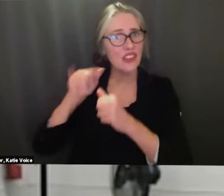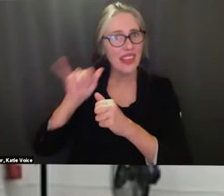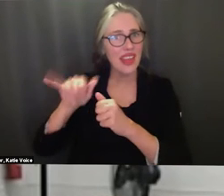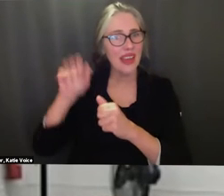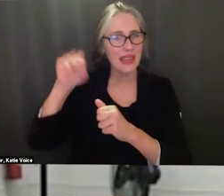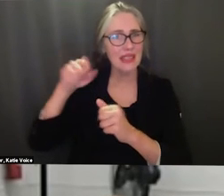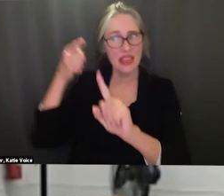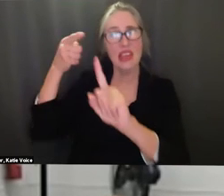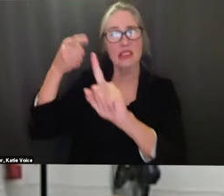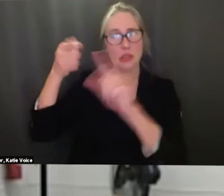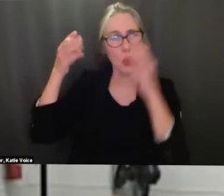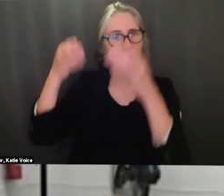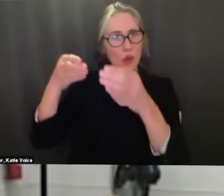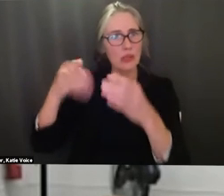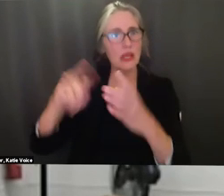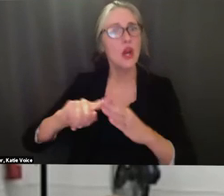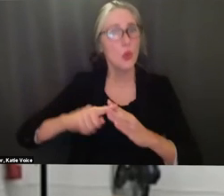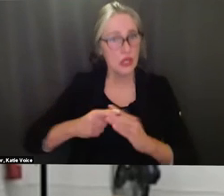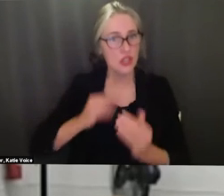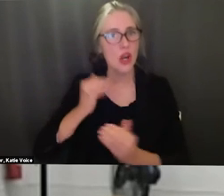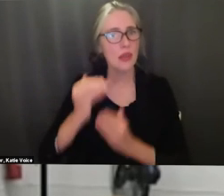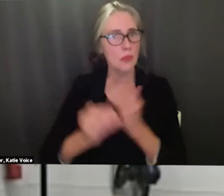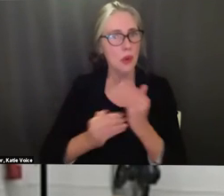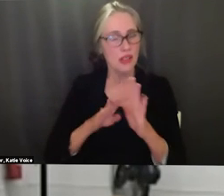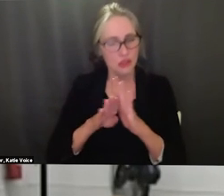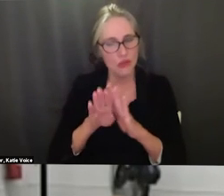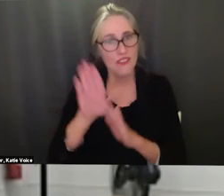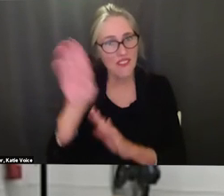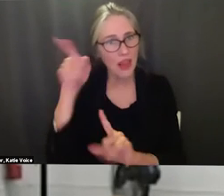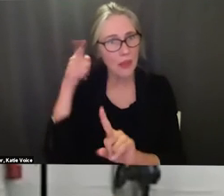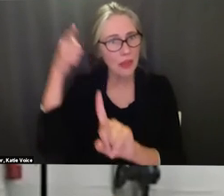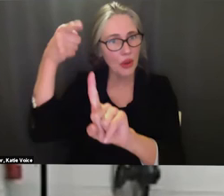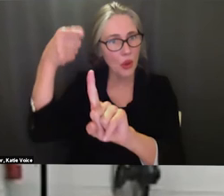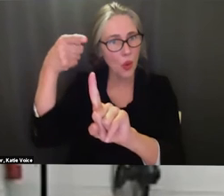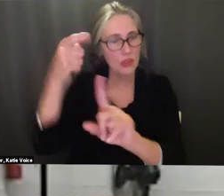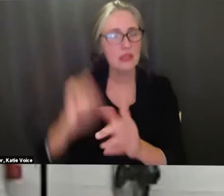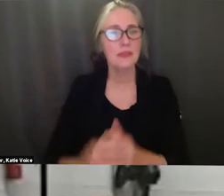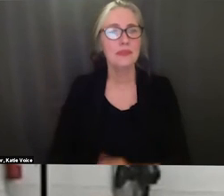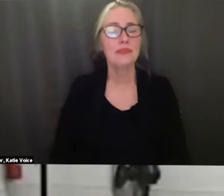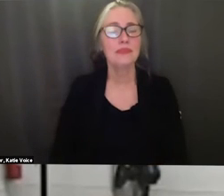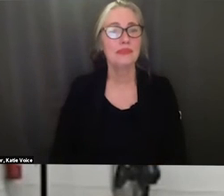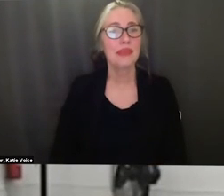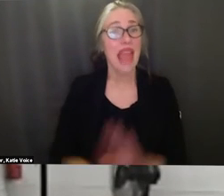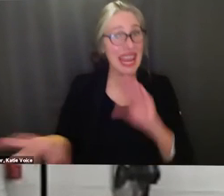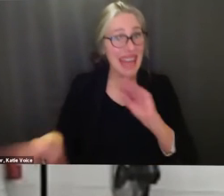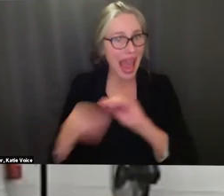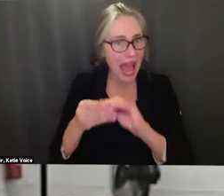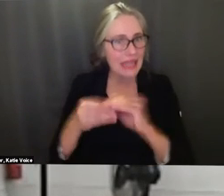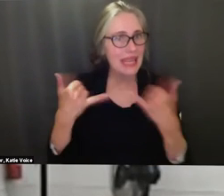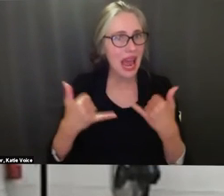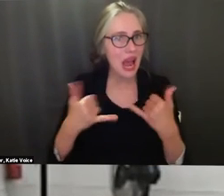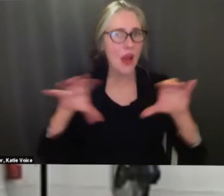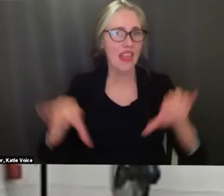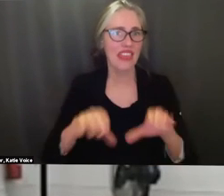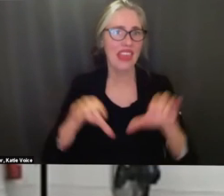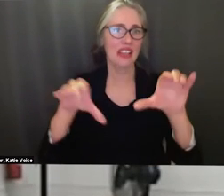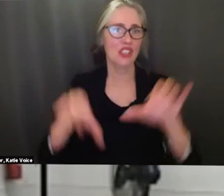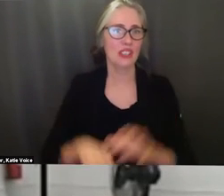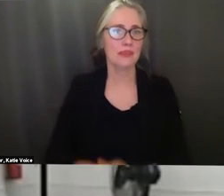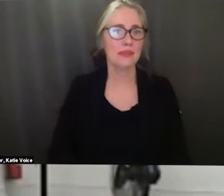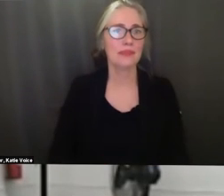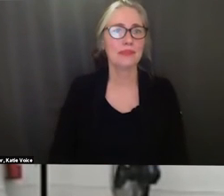Y eso es lo que hemos hecho desde que hemos empezado a desarrollar este proceso de las metas y eso. Sí, ok, muchas